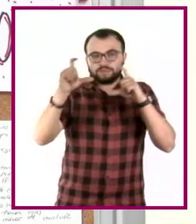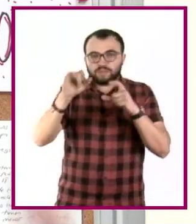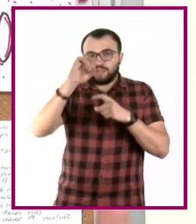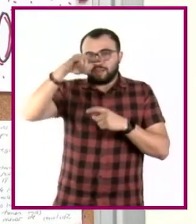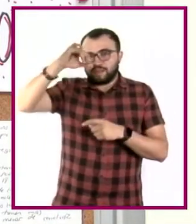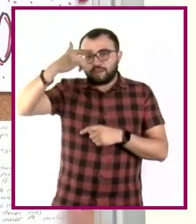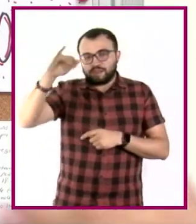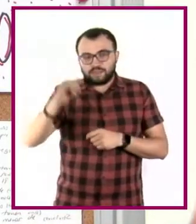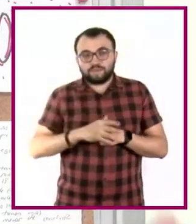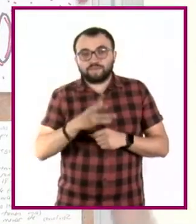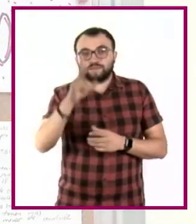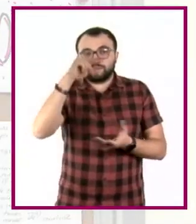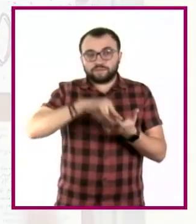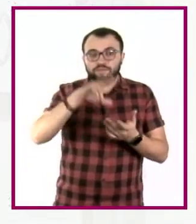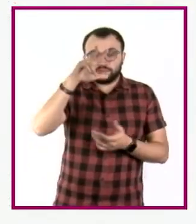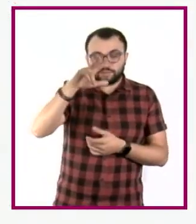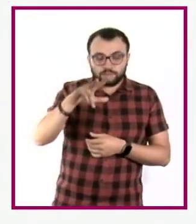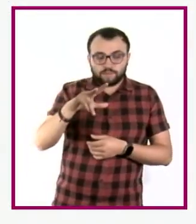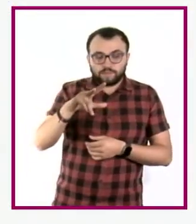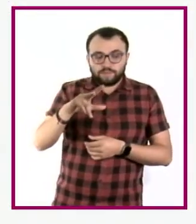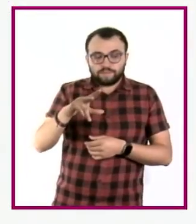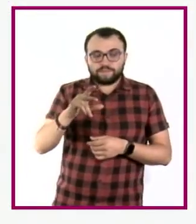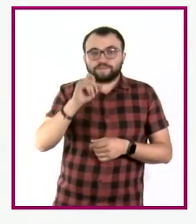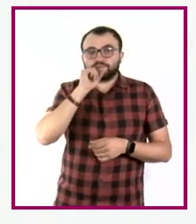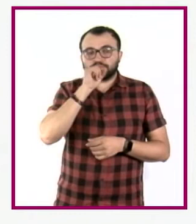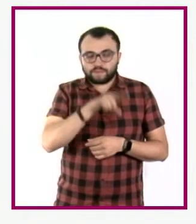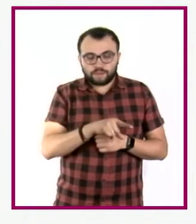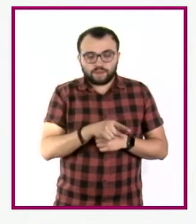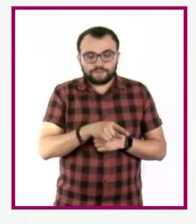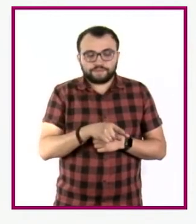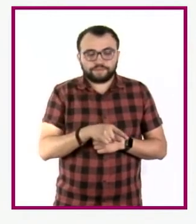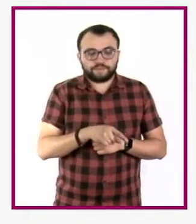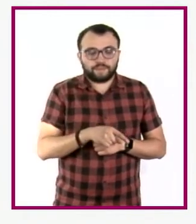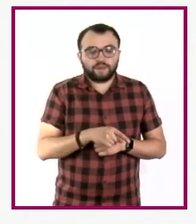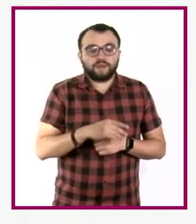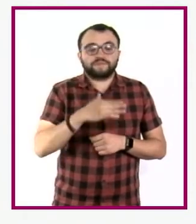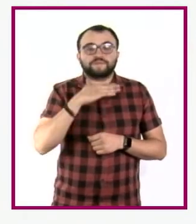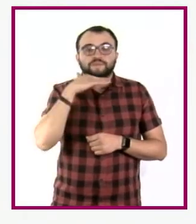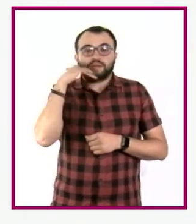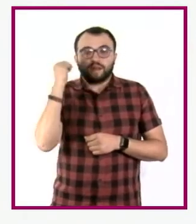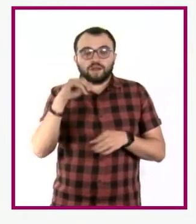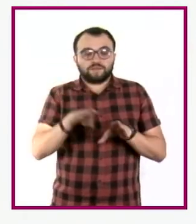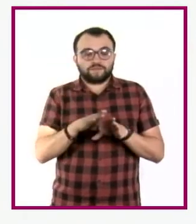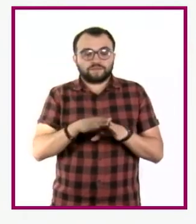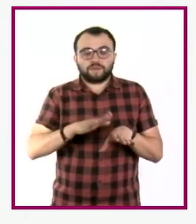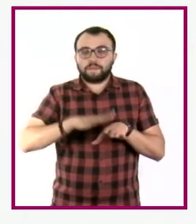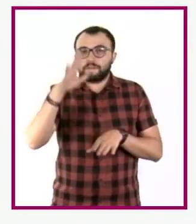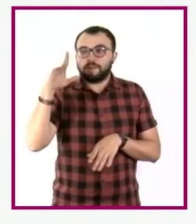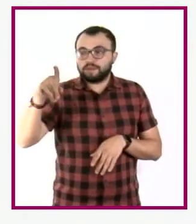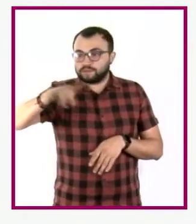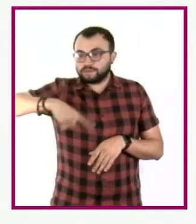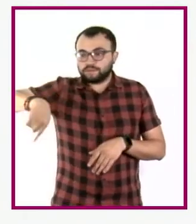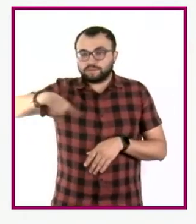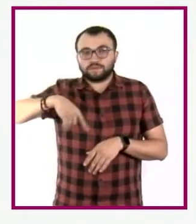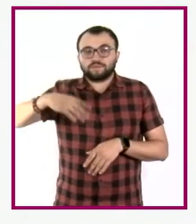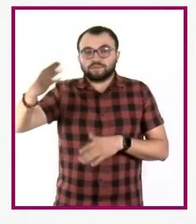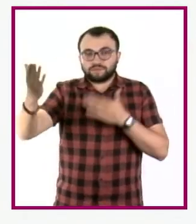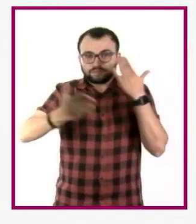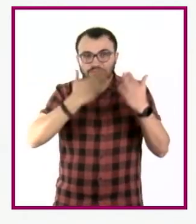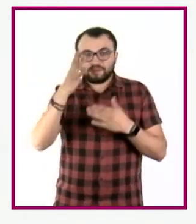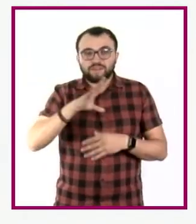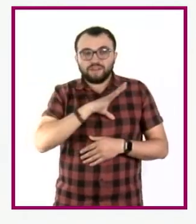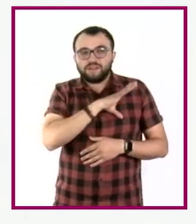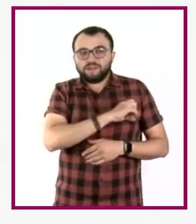edición 2018, el ranking Story.eu vuelve a coronar a Alemania como el destino más atractivo para los estudiantes